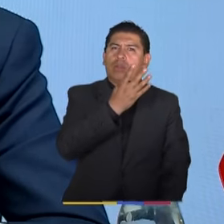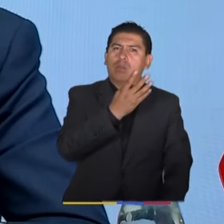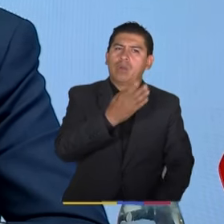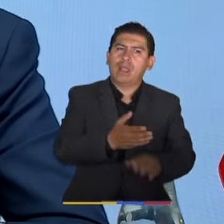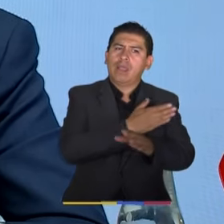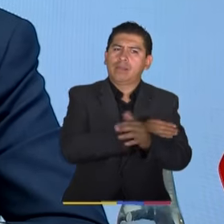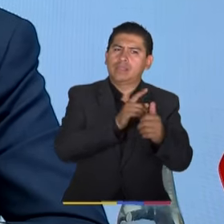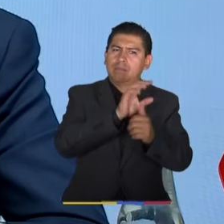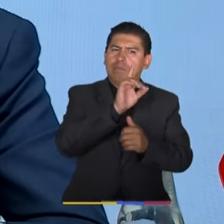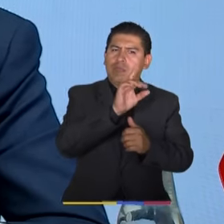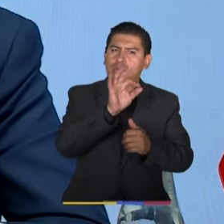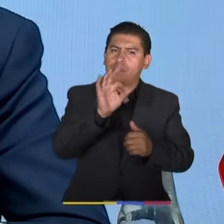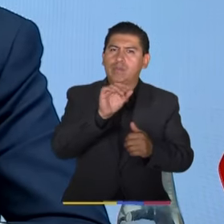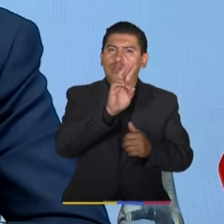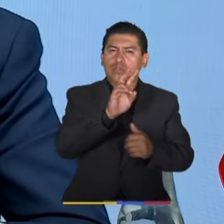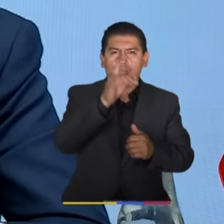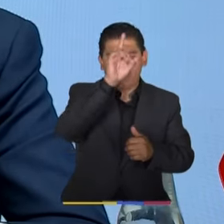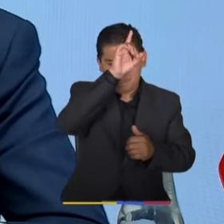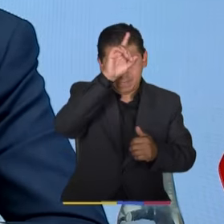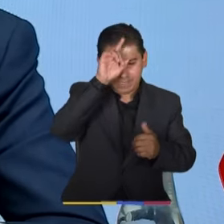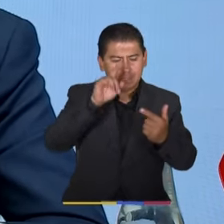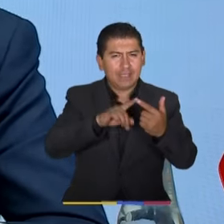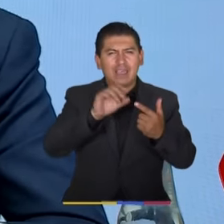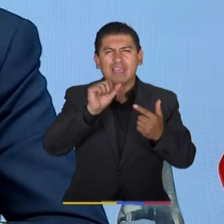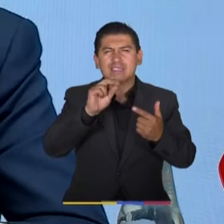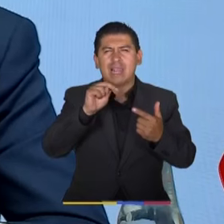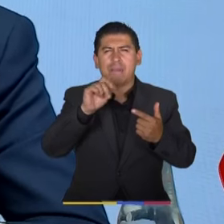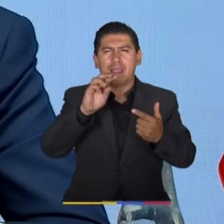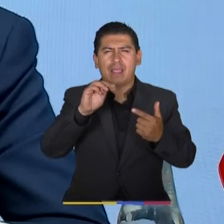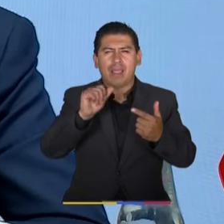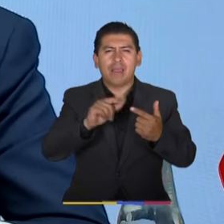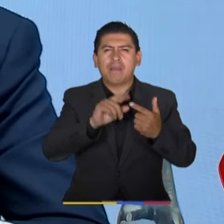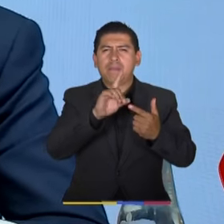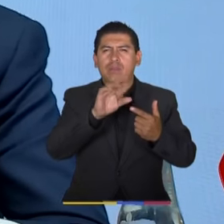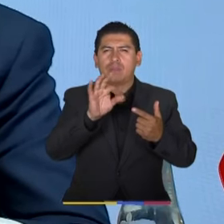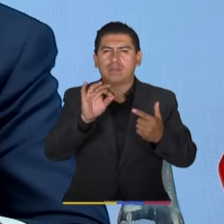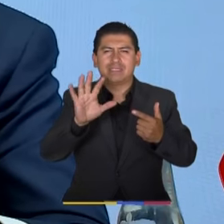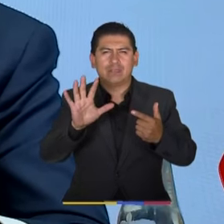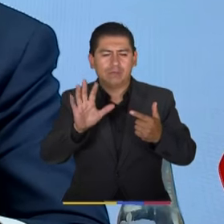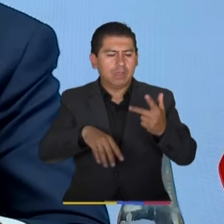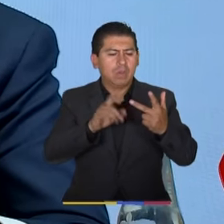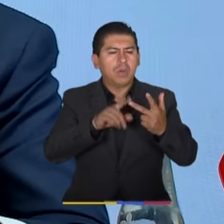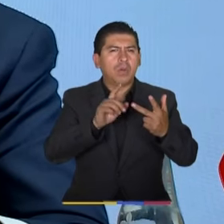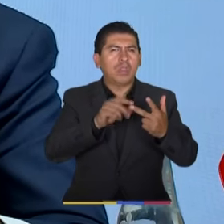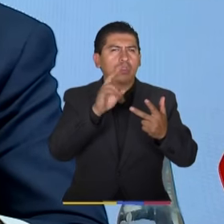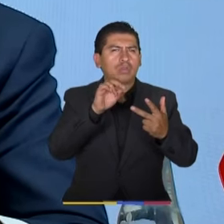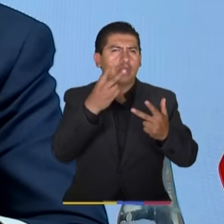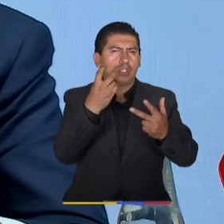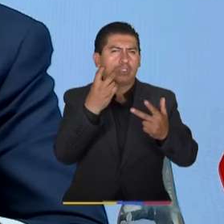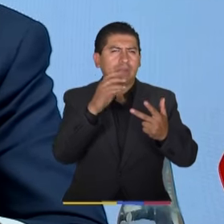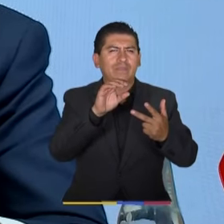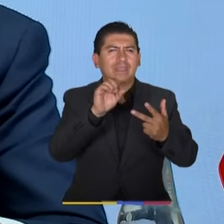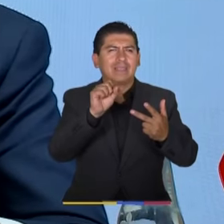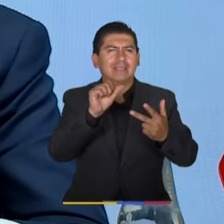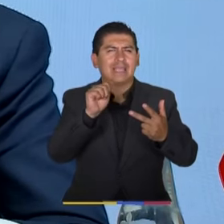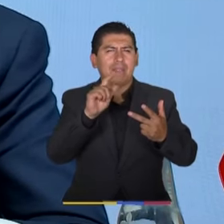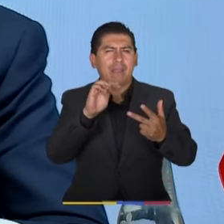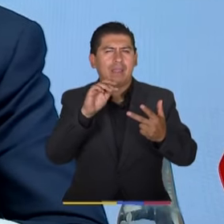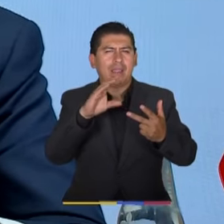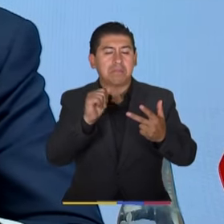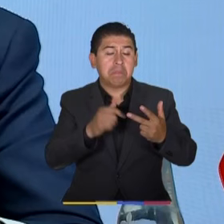en el 92, Salamanca en el 2005 y Cádiz en 2012.